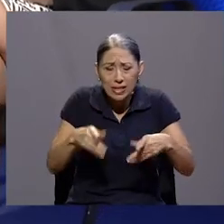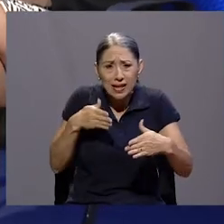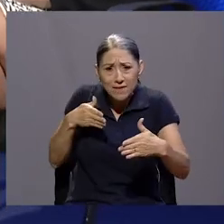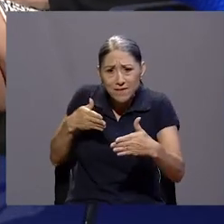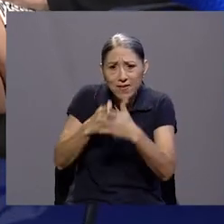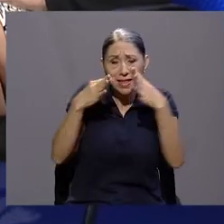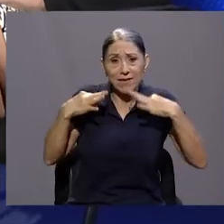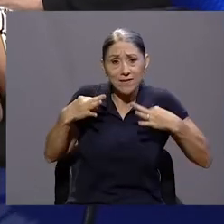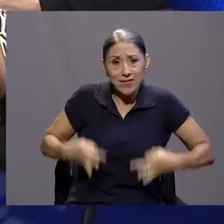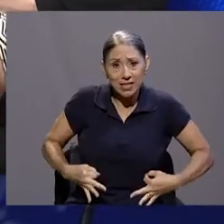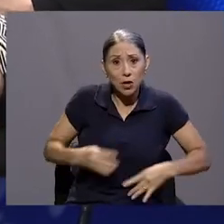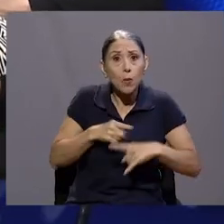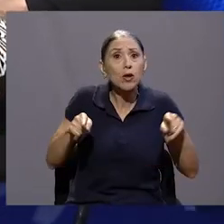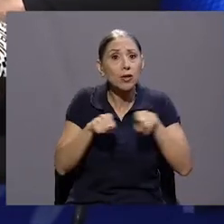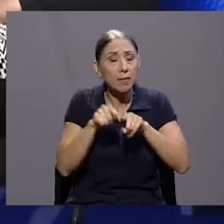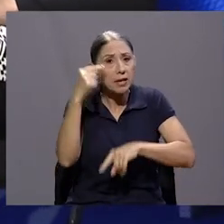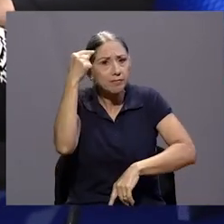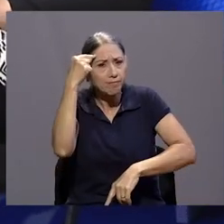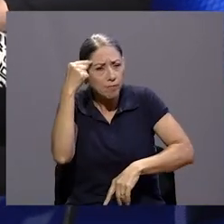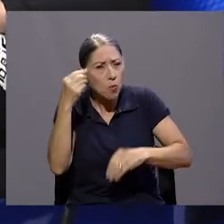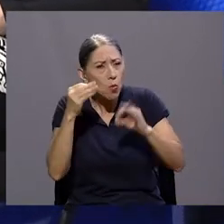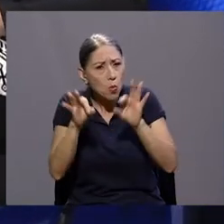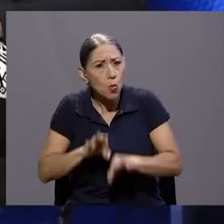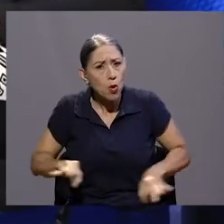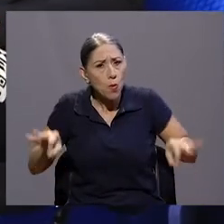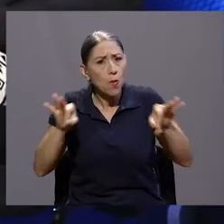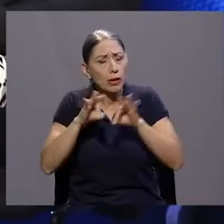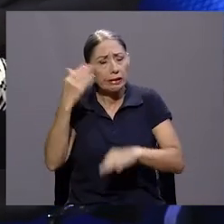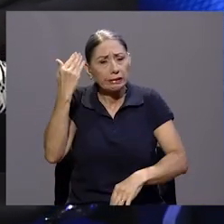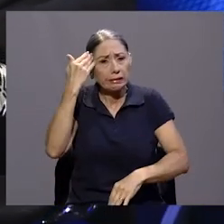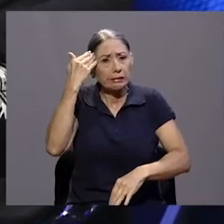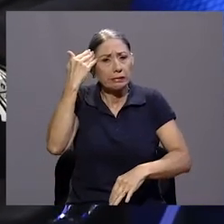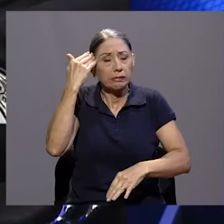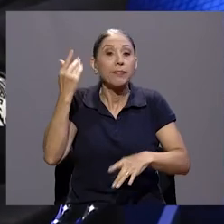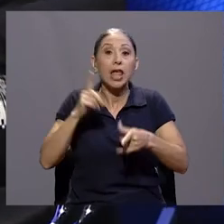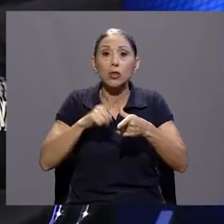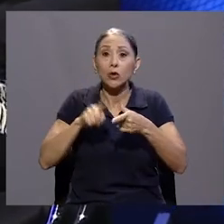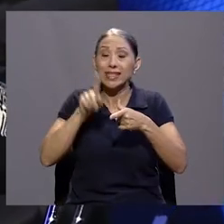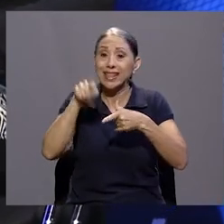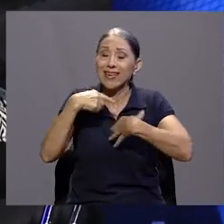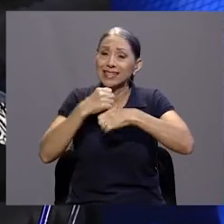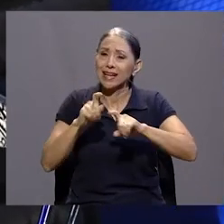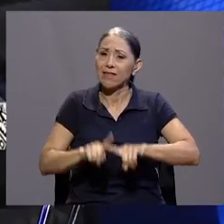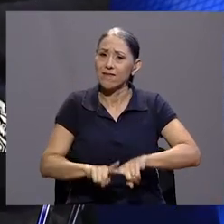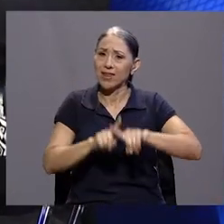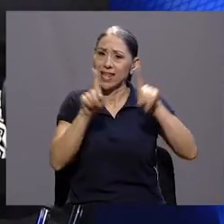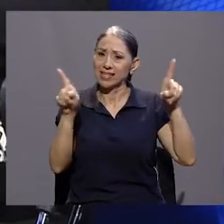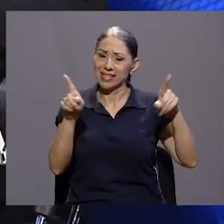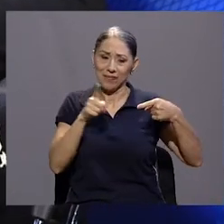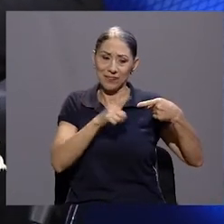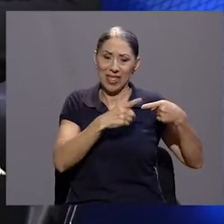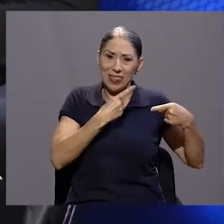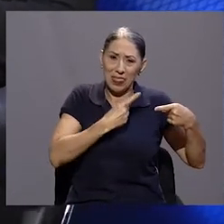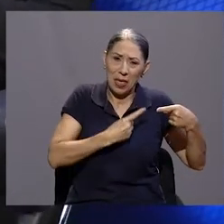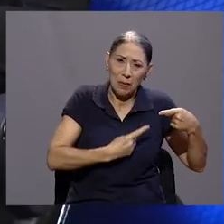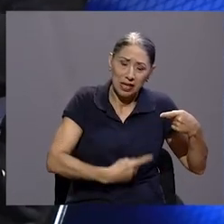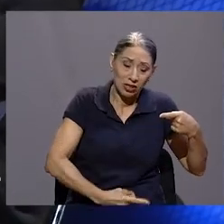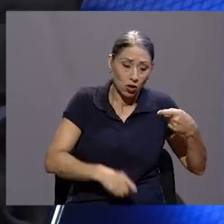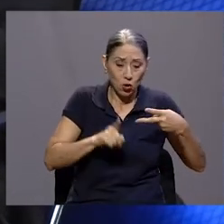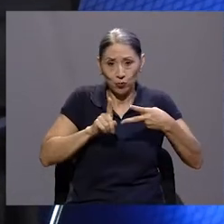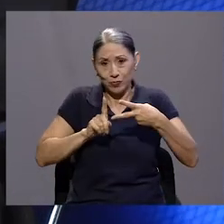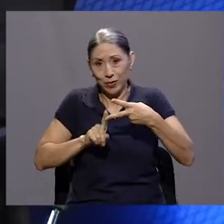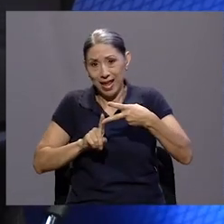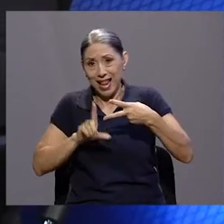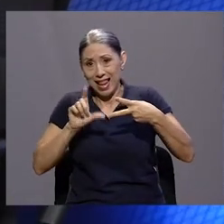pero la afectación mental ha tenido muchísimo peso entonces como decíamos en el primer bloque tal vez hacer la diferenciación entre una depresión pero como esta